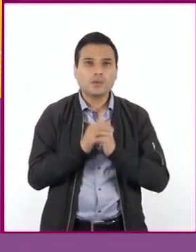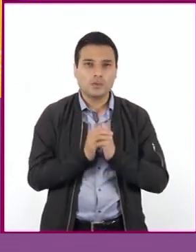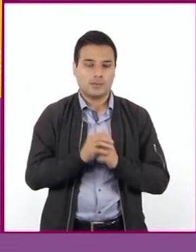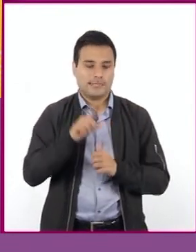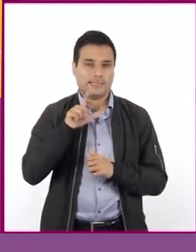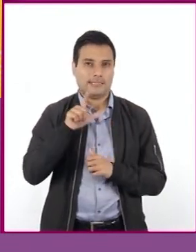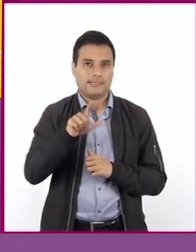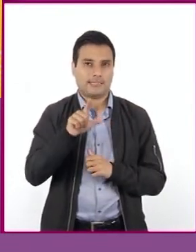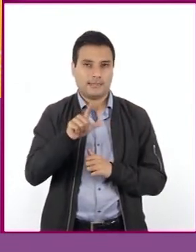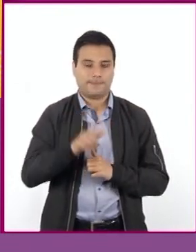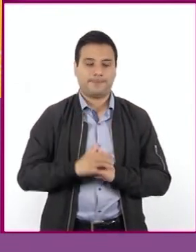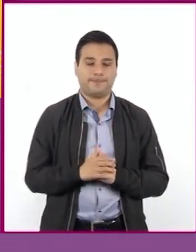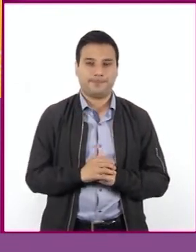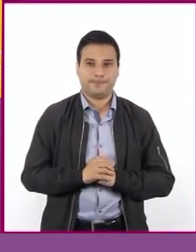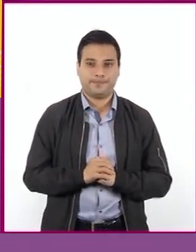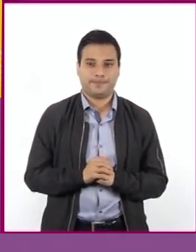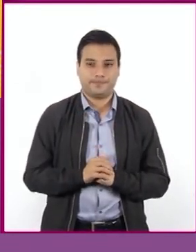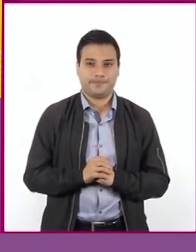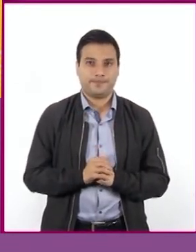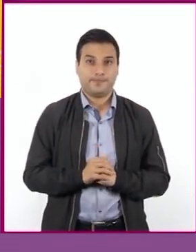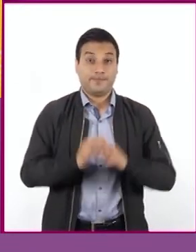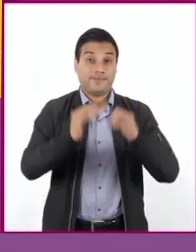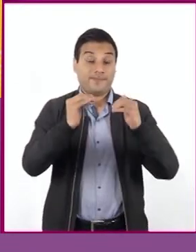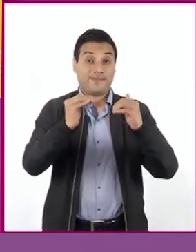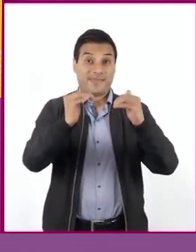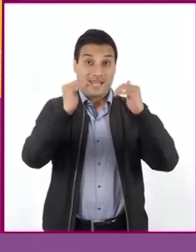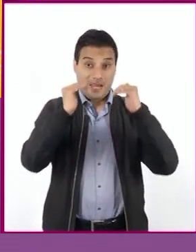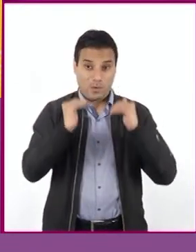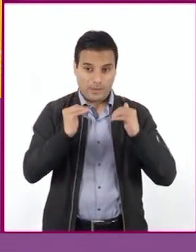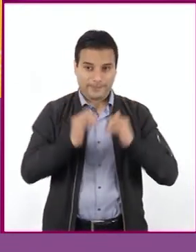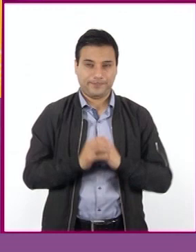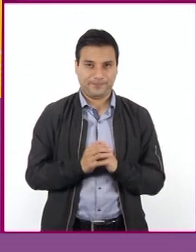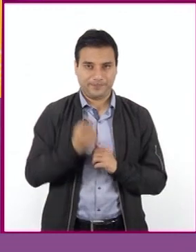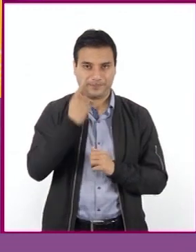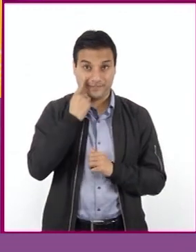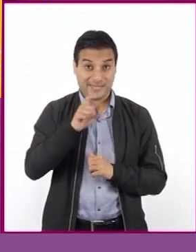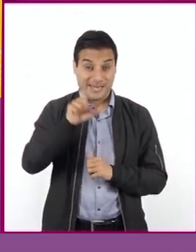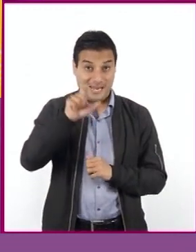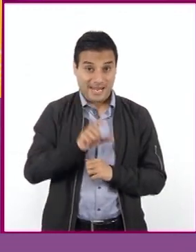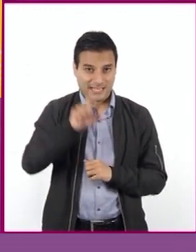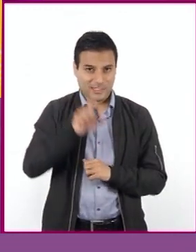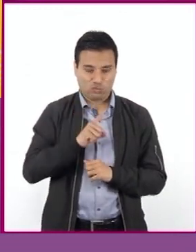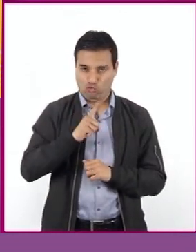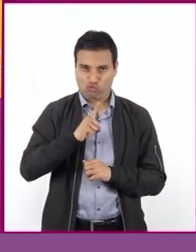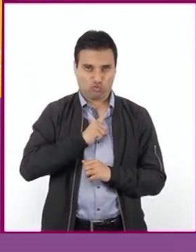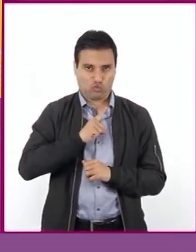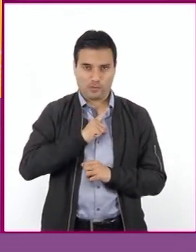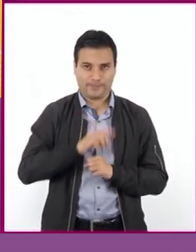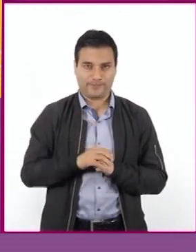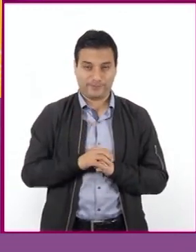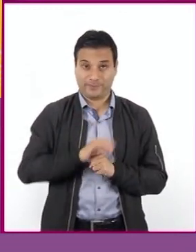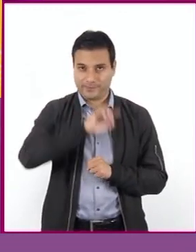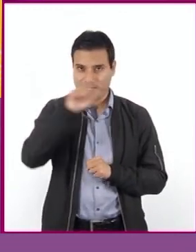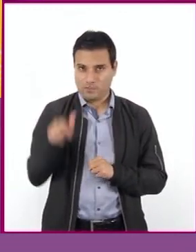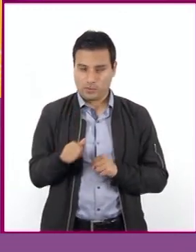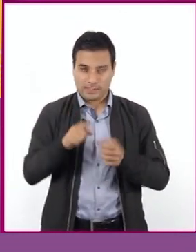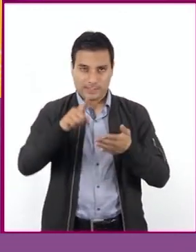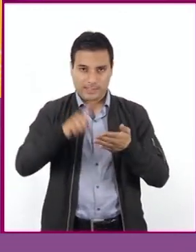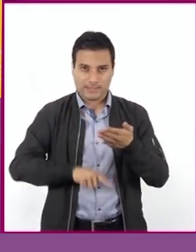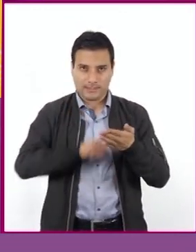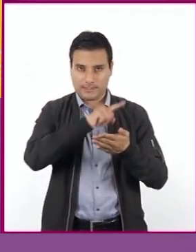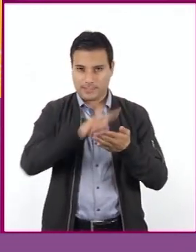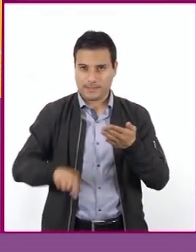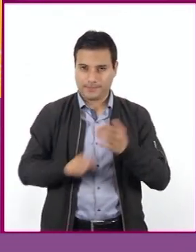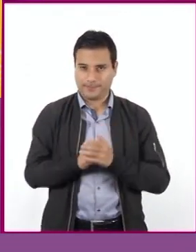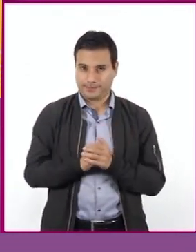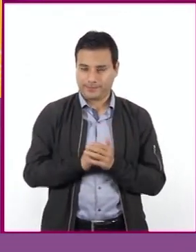17. Ahora despejaremos a la incógnita x para poder cancelar el coeficiente de la